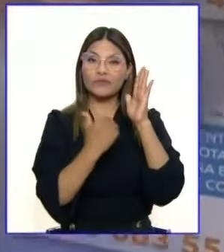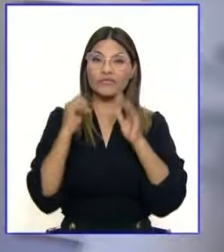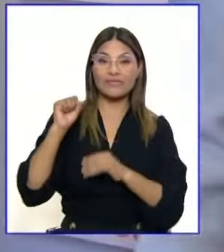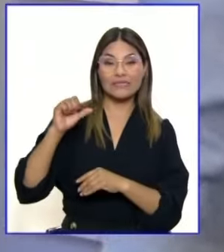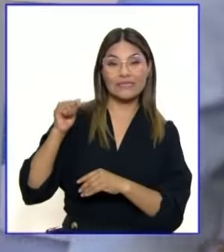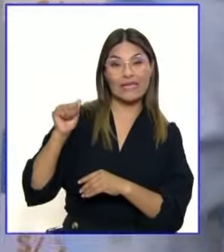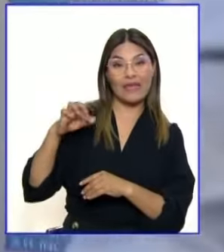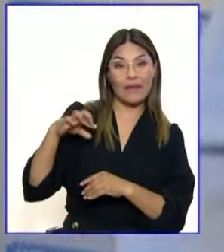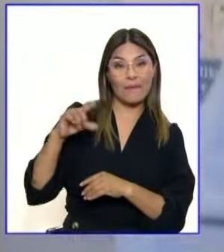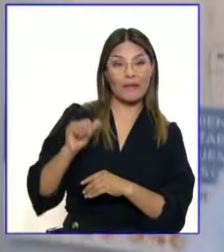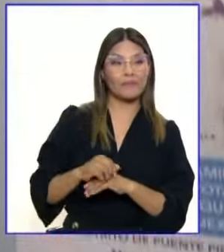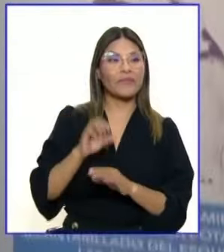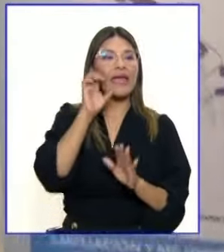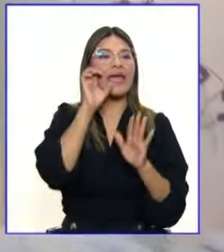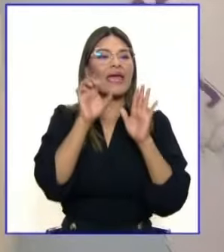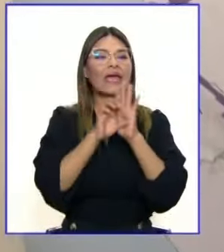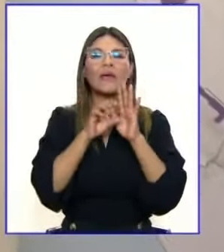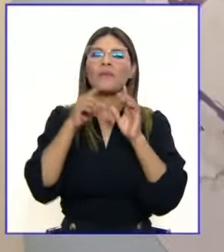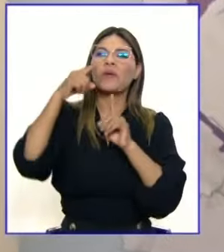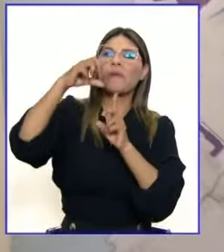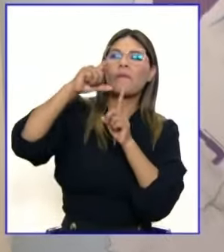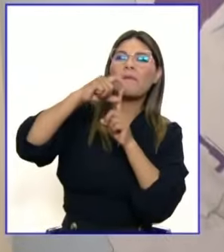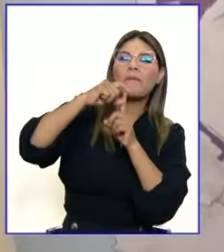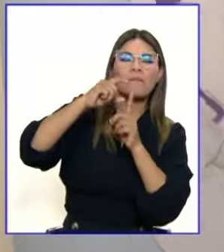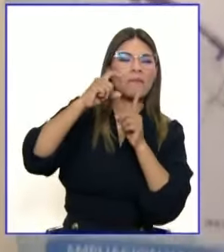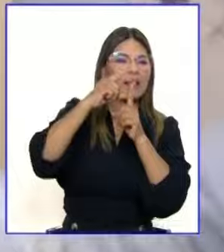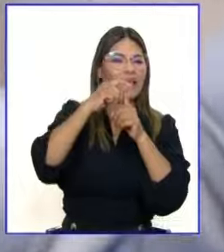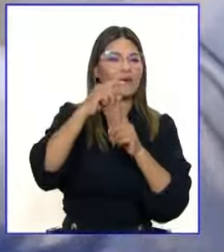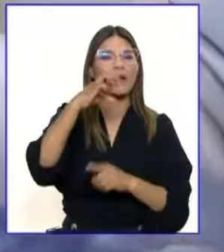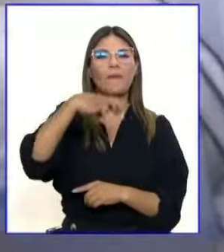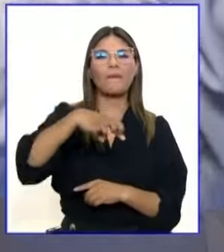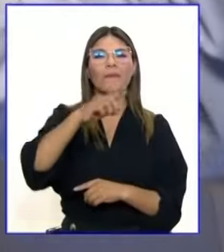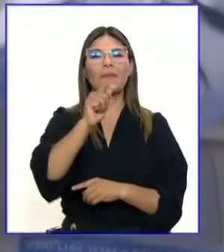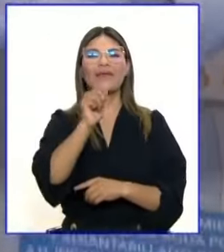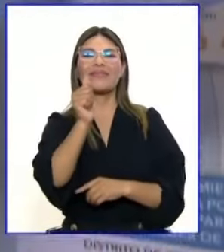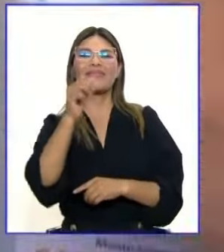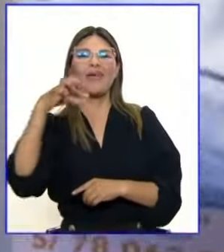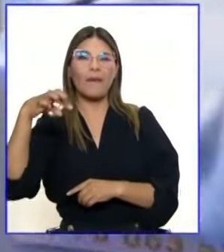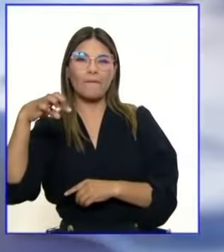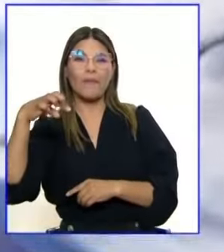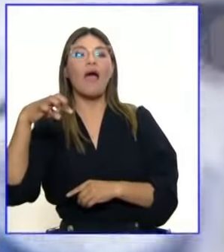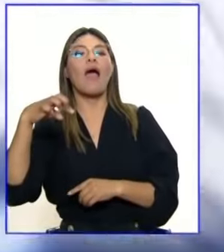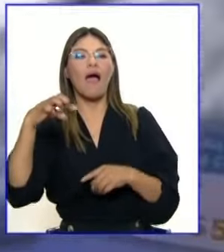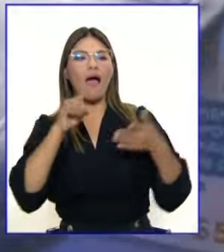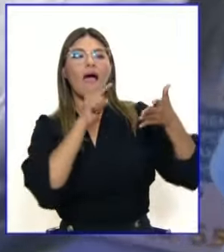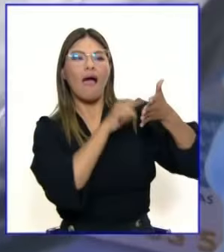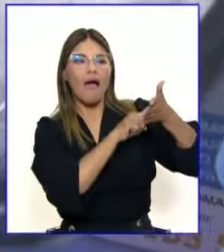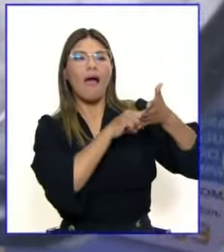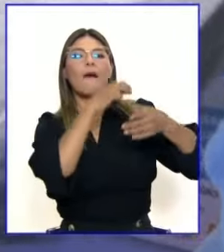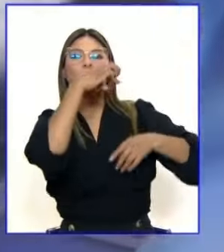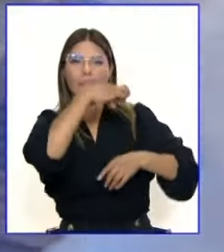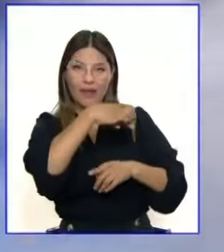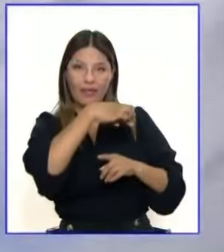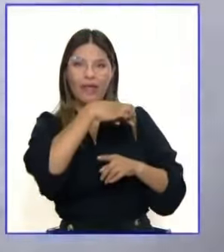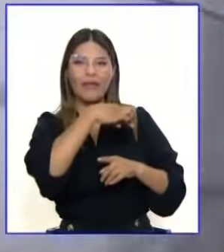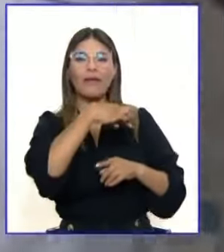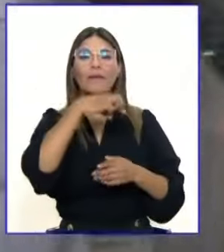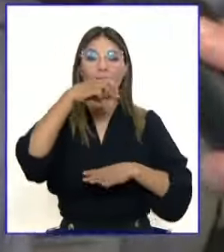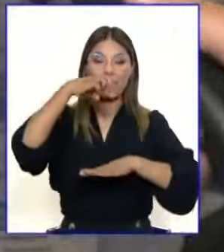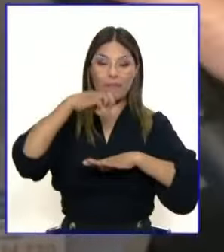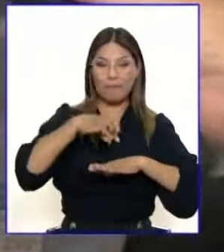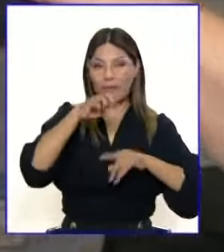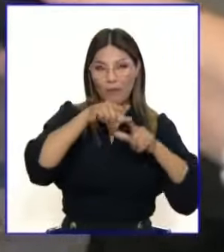ejemplo, ¿qué significa las siglas PETAC, ¿no? Planta de tratamiento de agua potable, o sea, donde tratamos nuestra